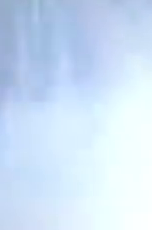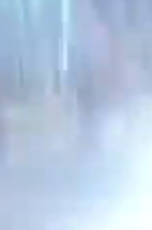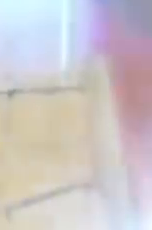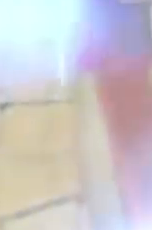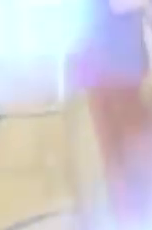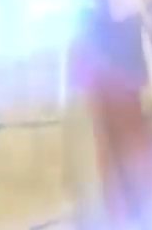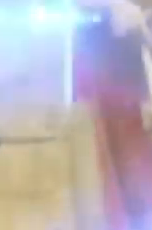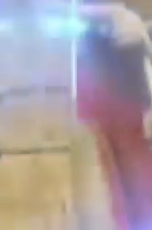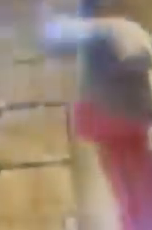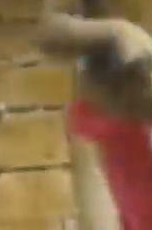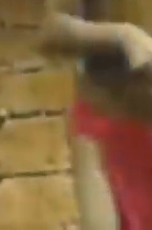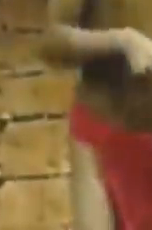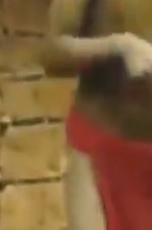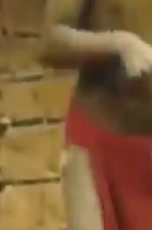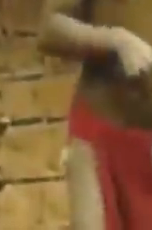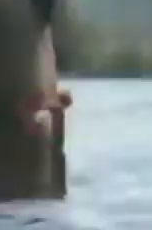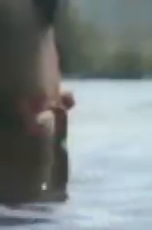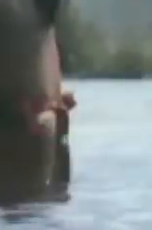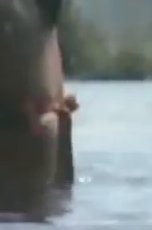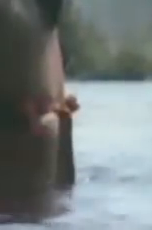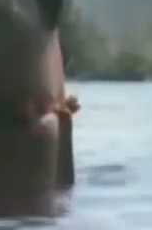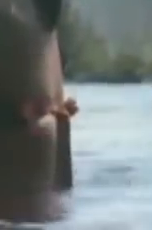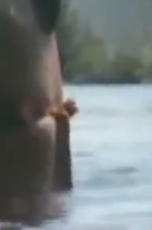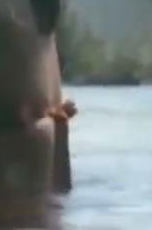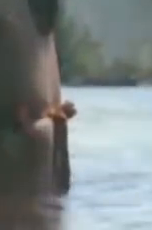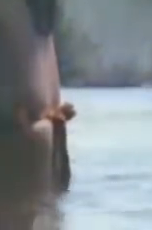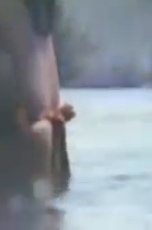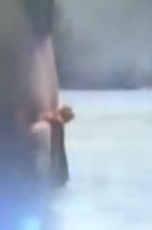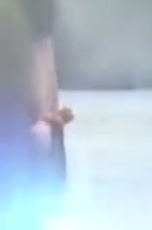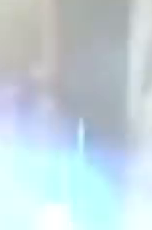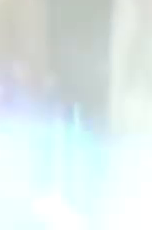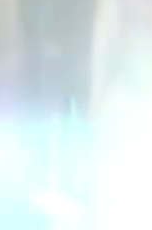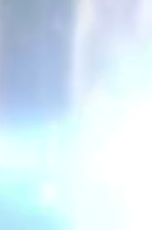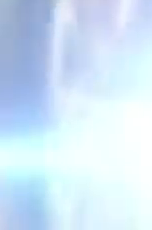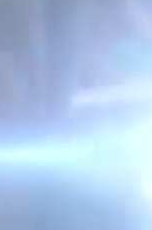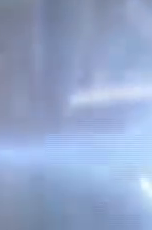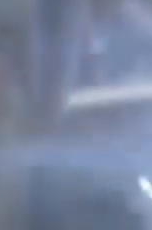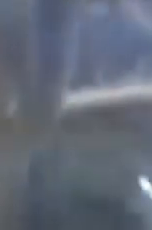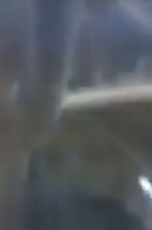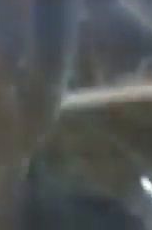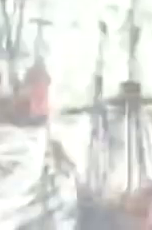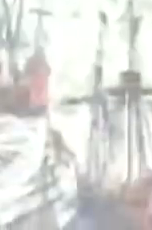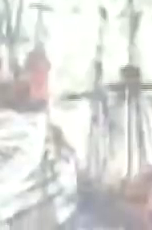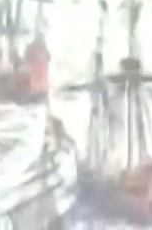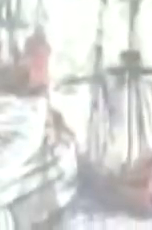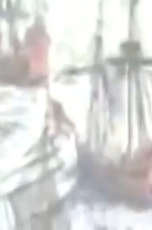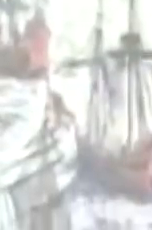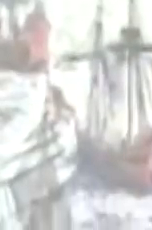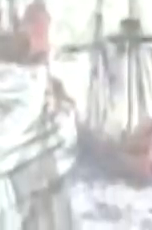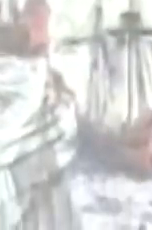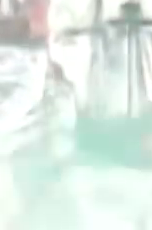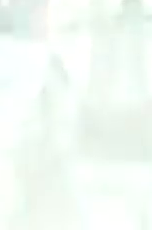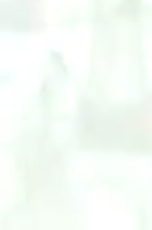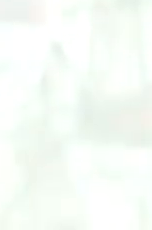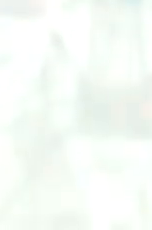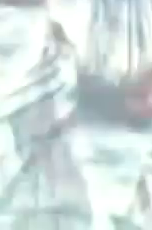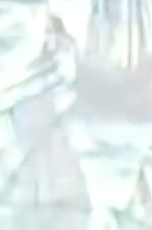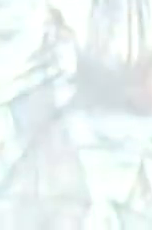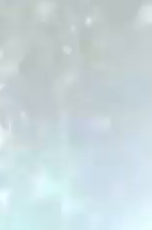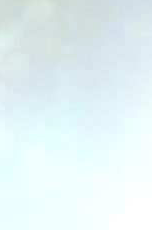de reivindicar lo que somos nosotros. Somos indios de esta tierra, aborígenes de la